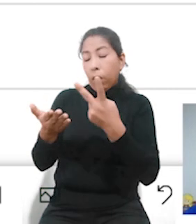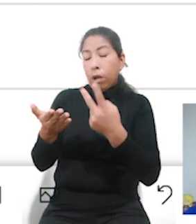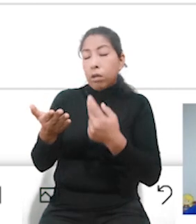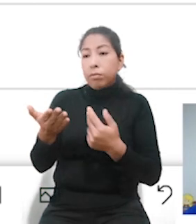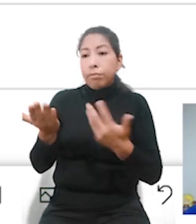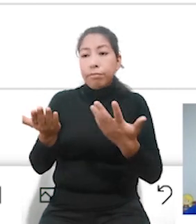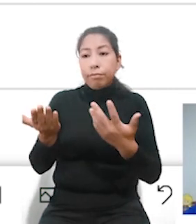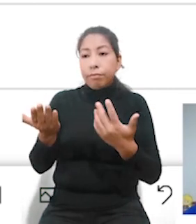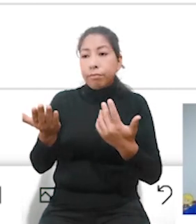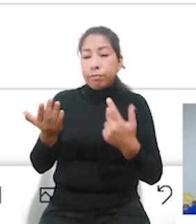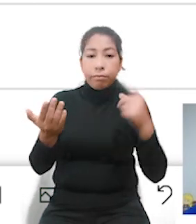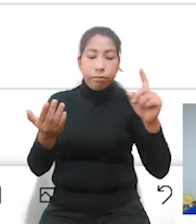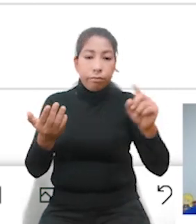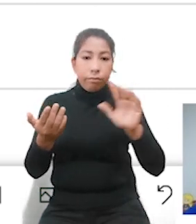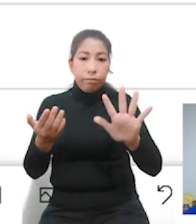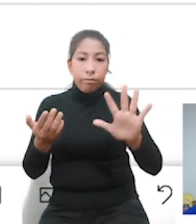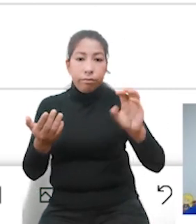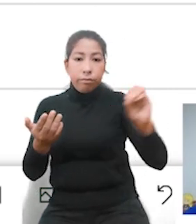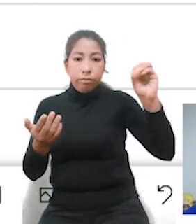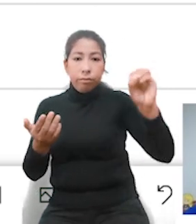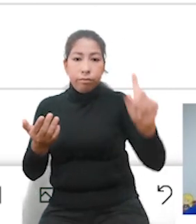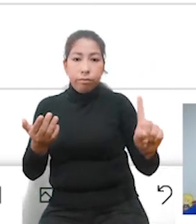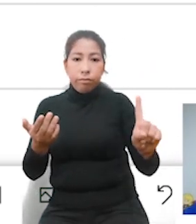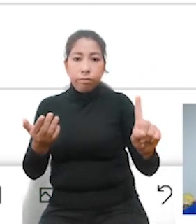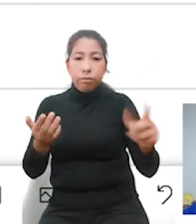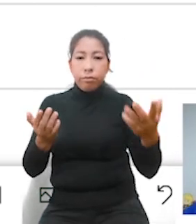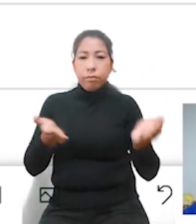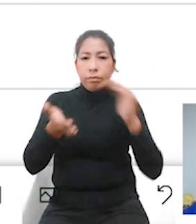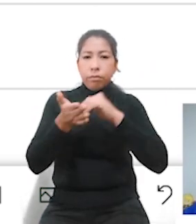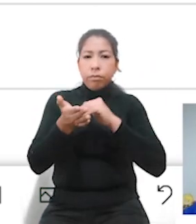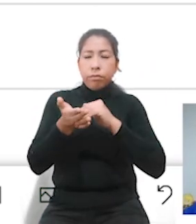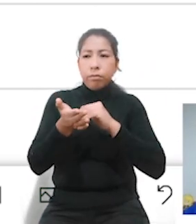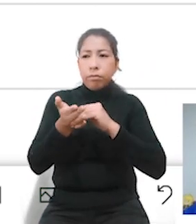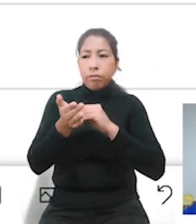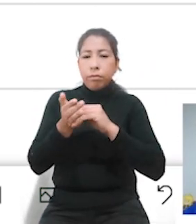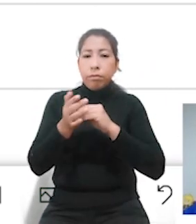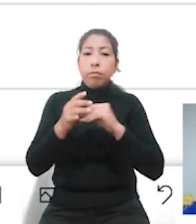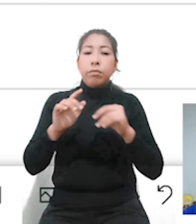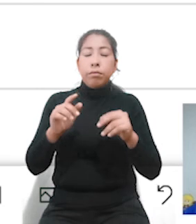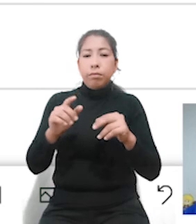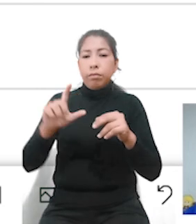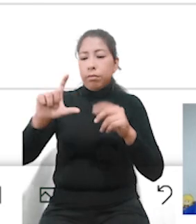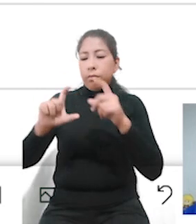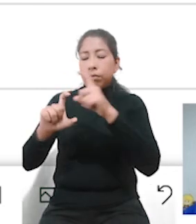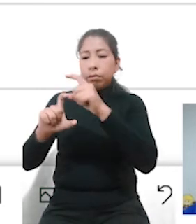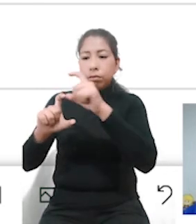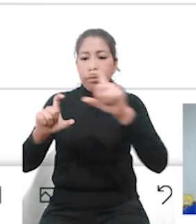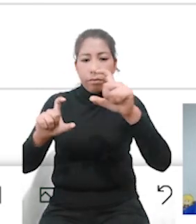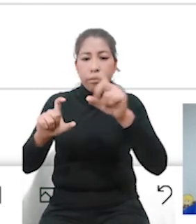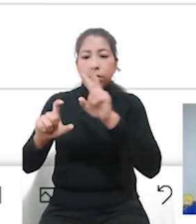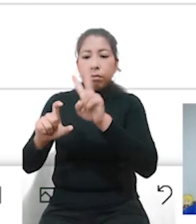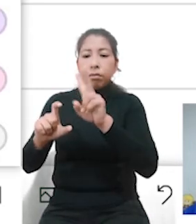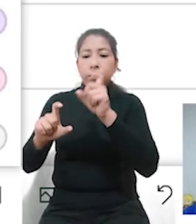y observamos que 5 elevado a 0 es 1 y que nuestro nuevo argumento es